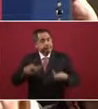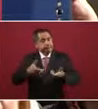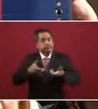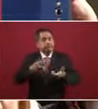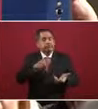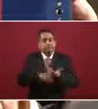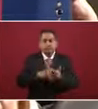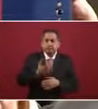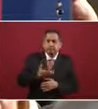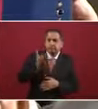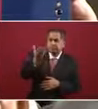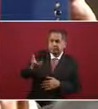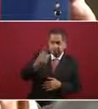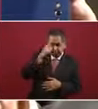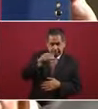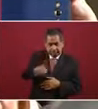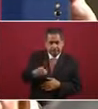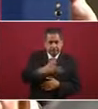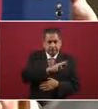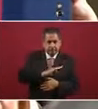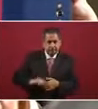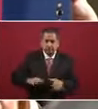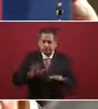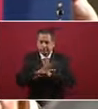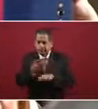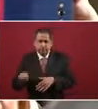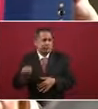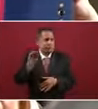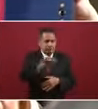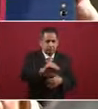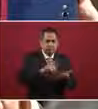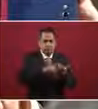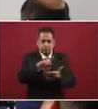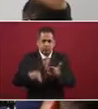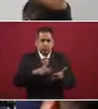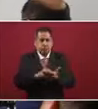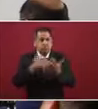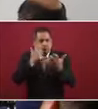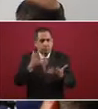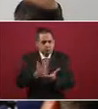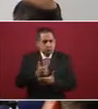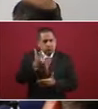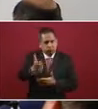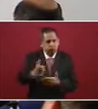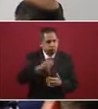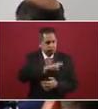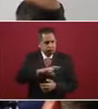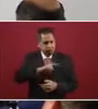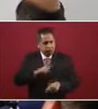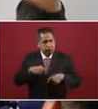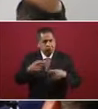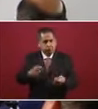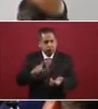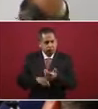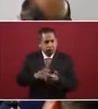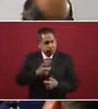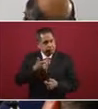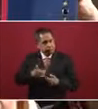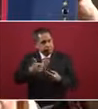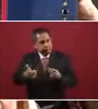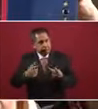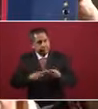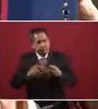le está solicitando al presidente una reubicación y le está diciendo, queremos pagar. Es más, ellos pagan cuotas y tienen